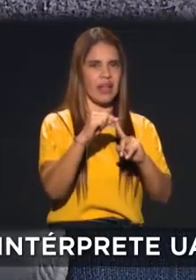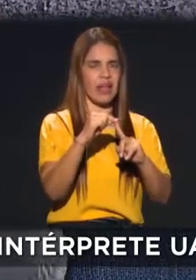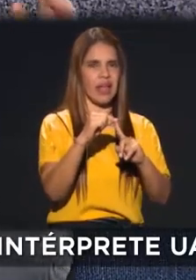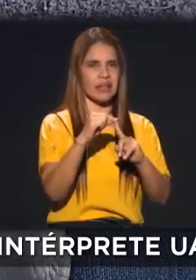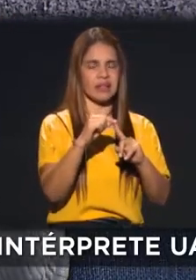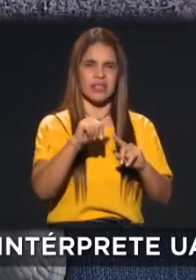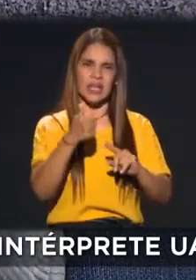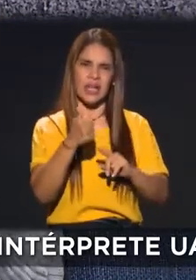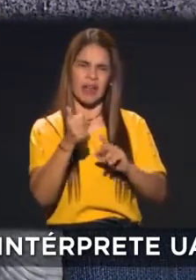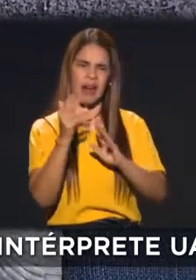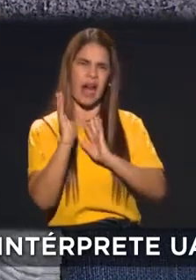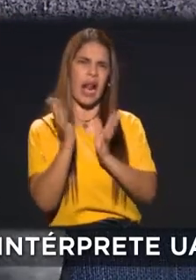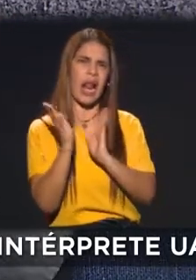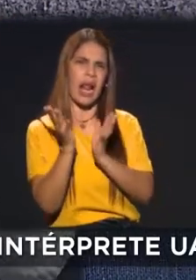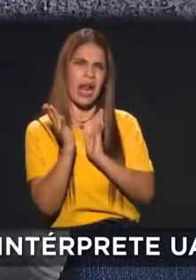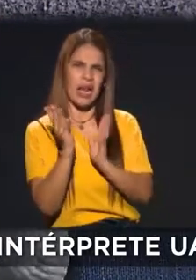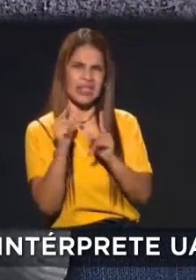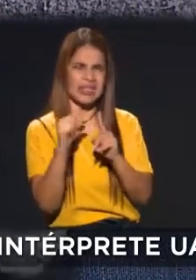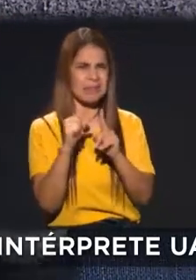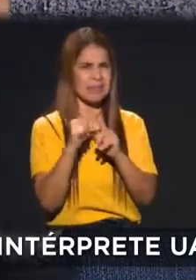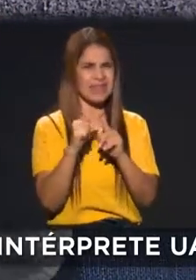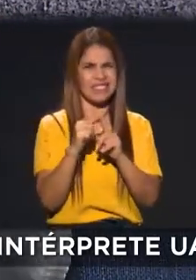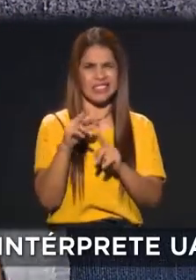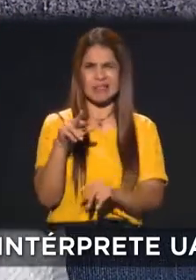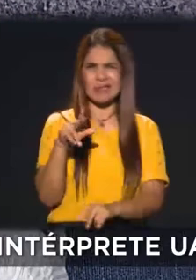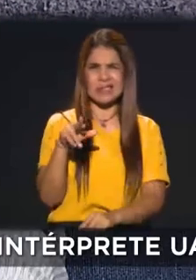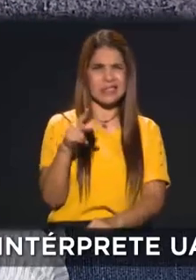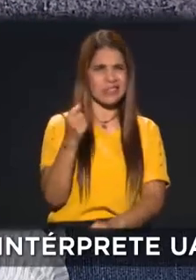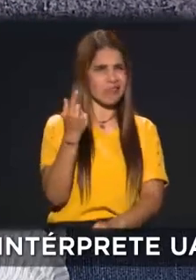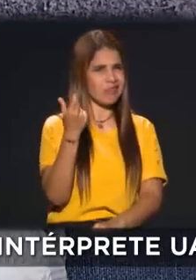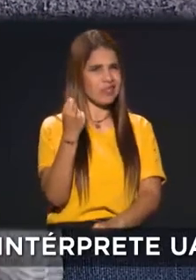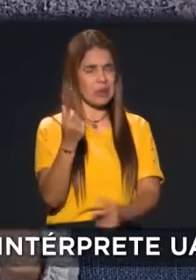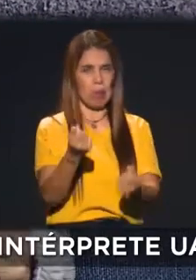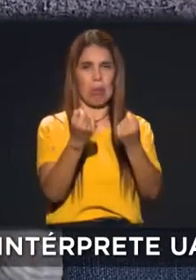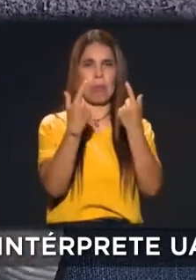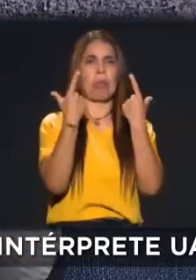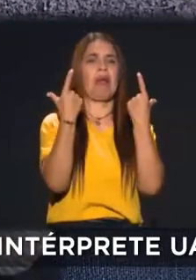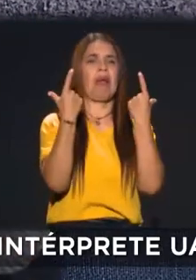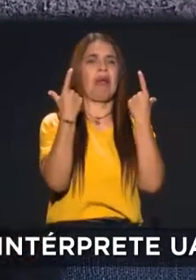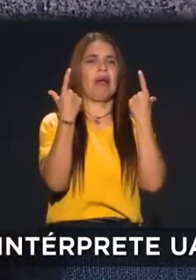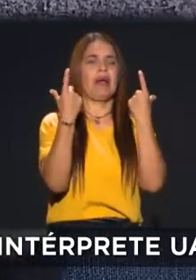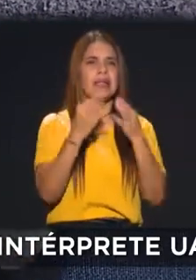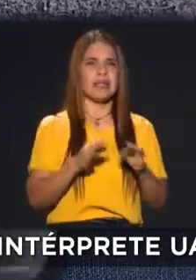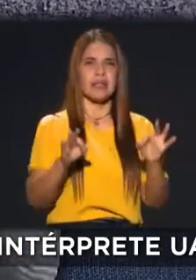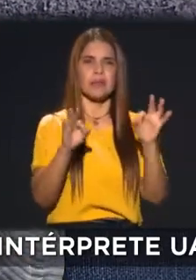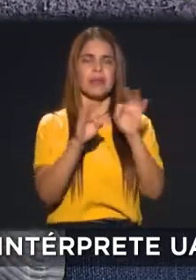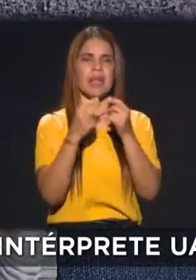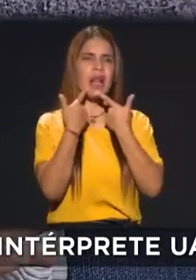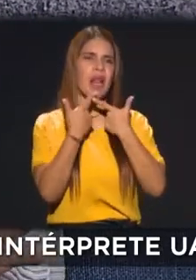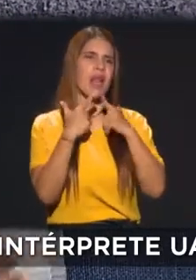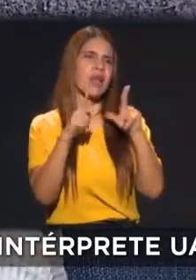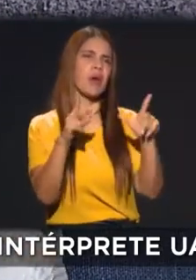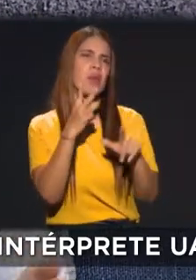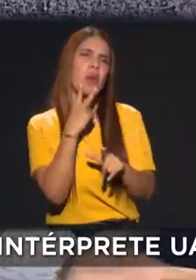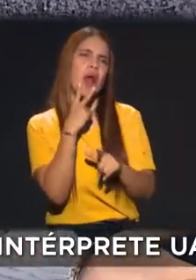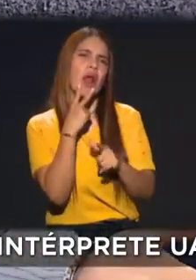y se encuentra con que hay palabras raras que de pronto no le permiten comprender. Entonces, ahí lo mejor es siempre tratar de usar un lenguaje más coloquial. Y